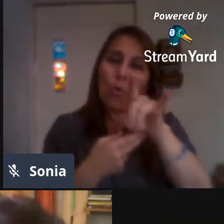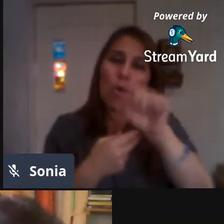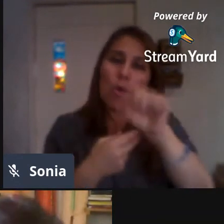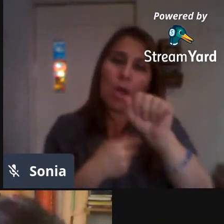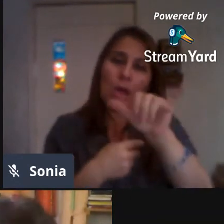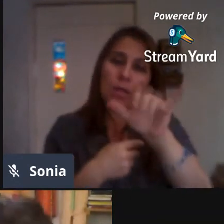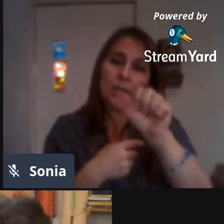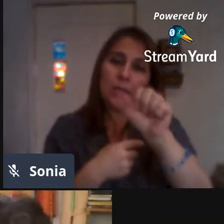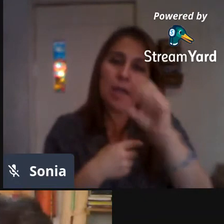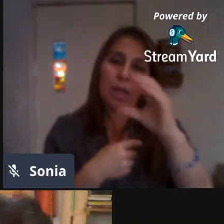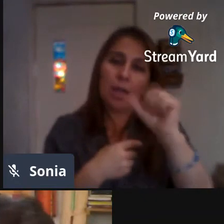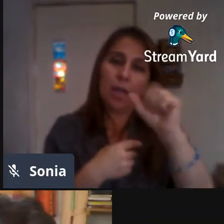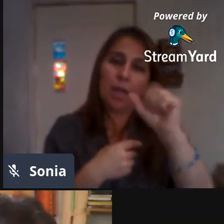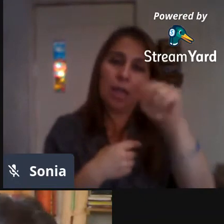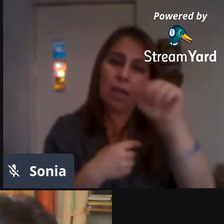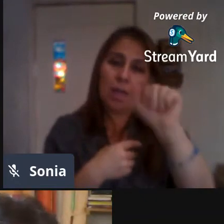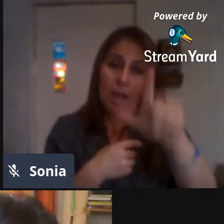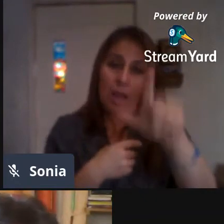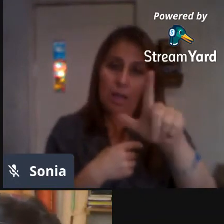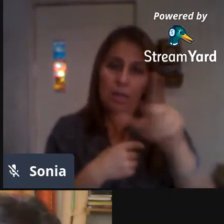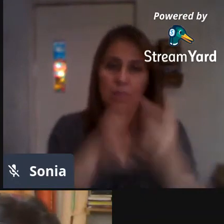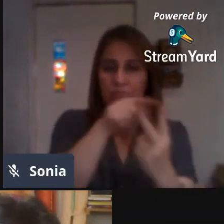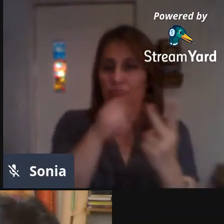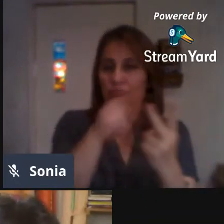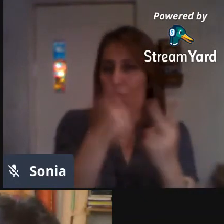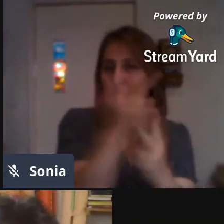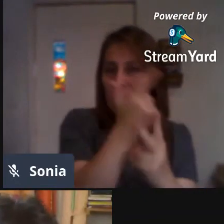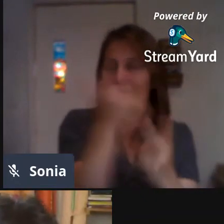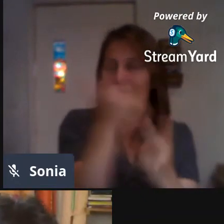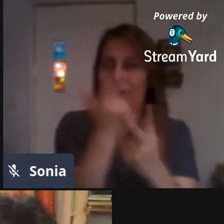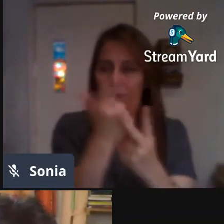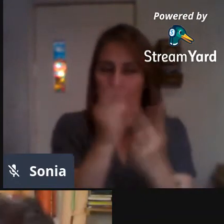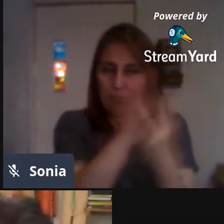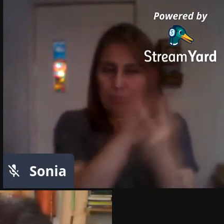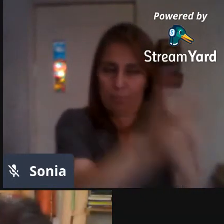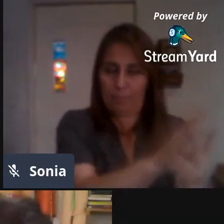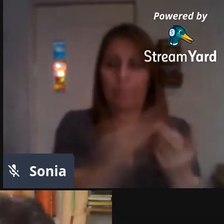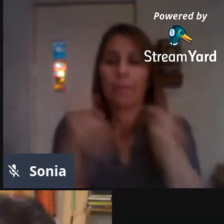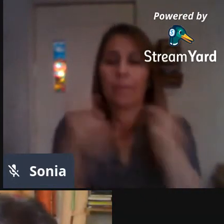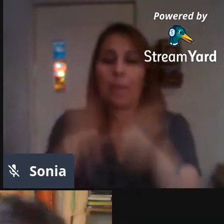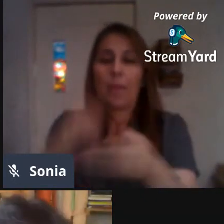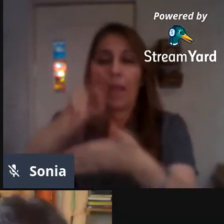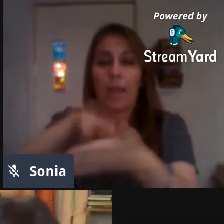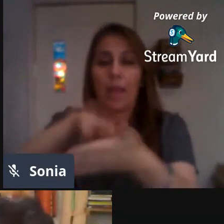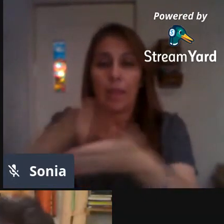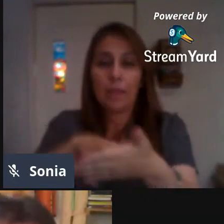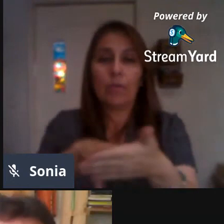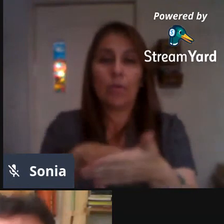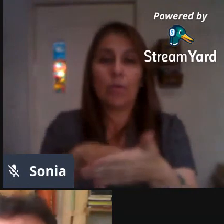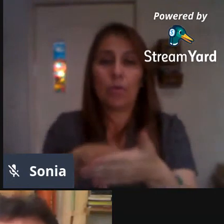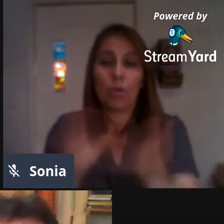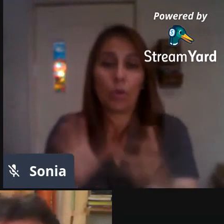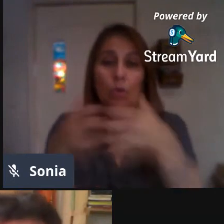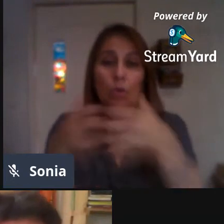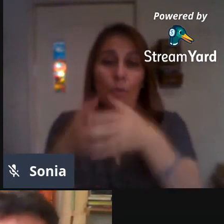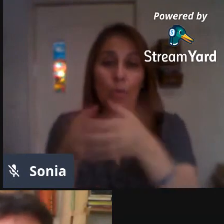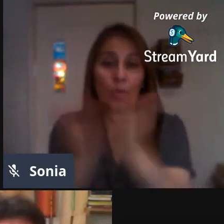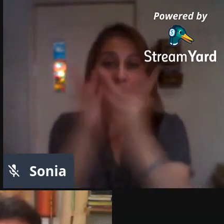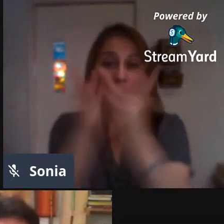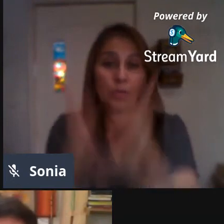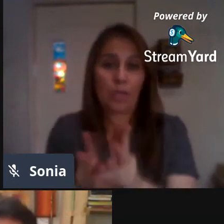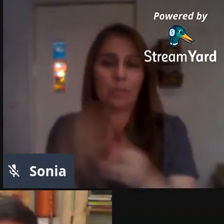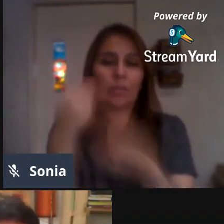digamos el medio de otras cosas he estado leyendo con mis alumnos que debemos recurrir a la tragedia griega